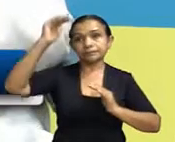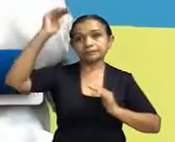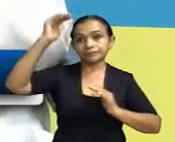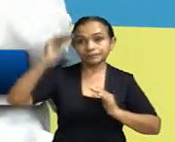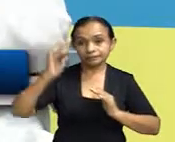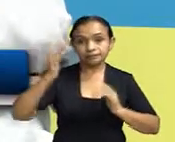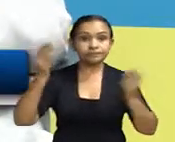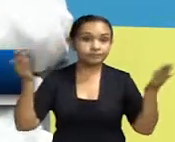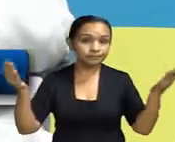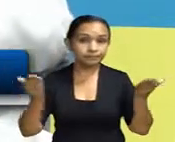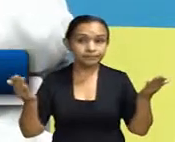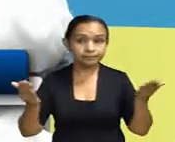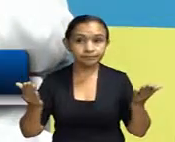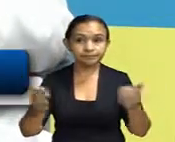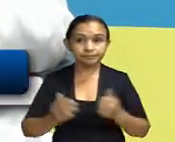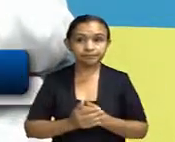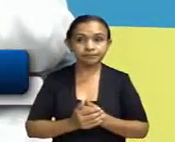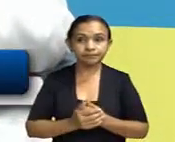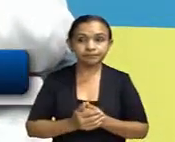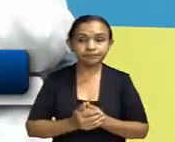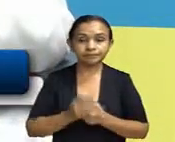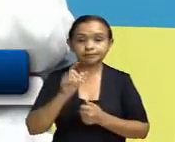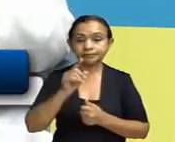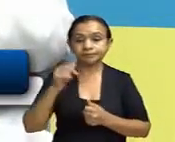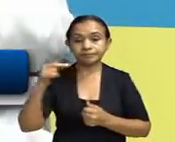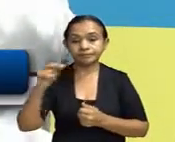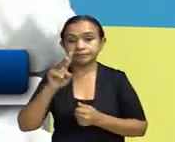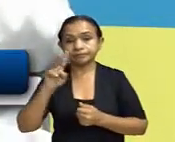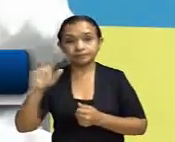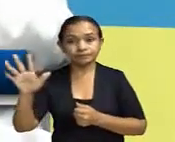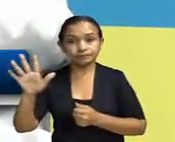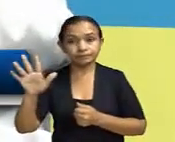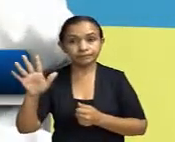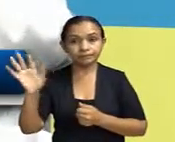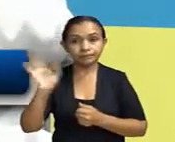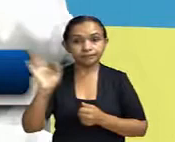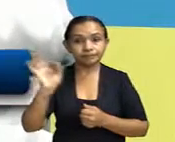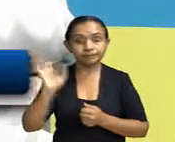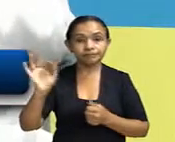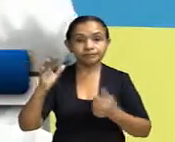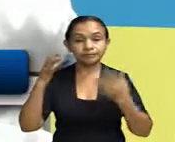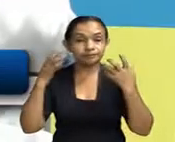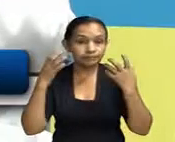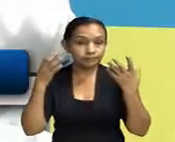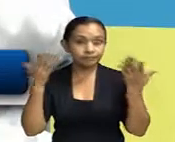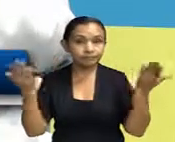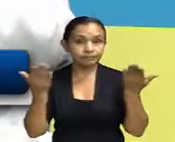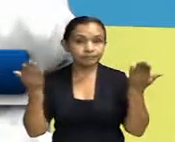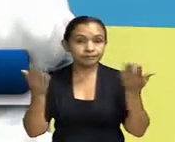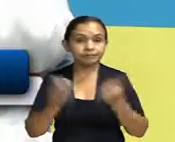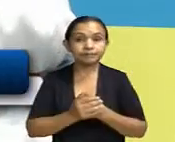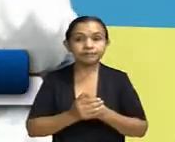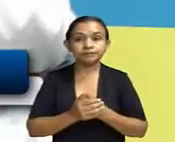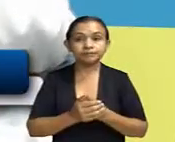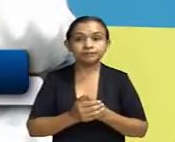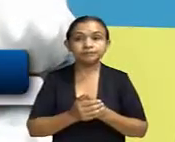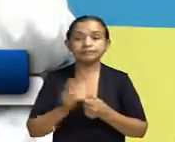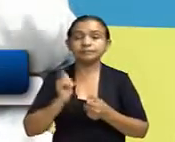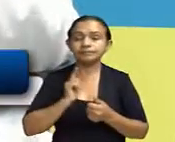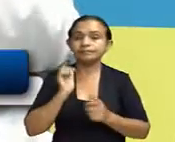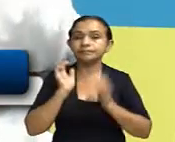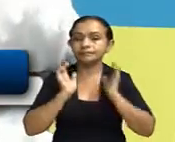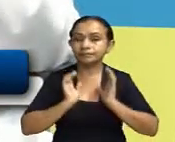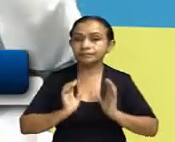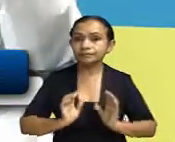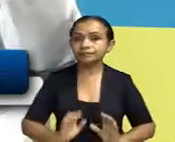¿verdad? Y nuestro, para mantener un índice entre 18 y 25, medidas para el estrés. Y finalmente, si tiene un síndrome metabólico,